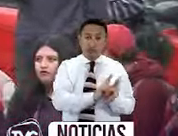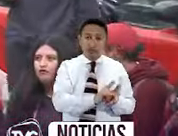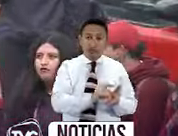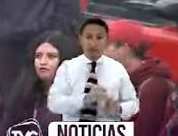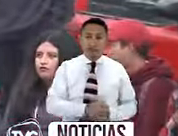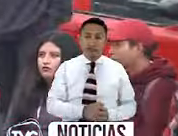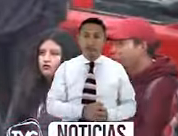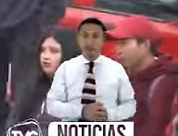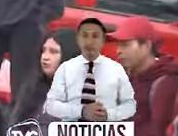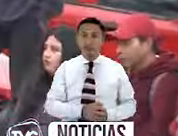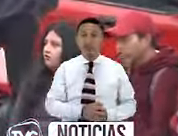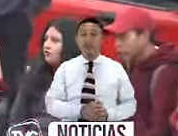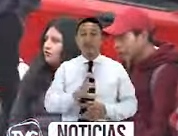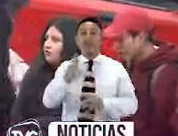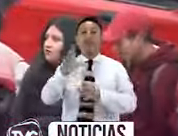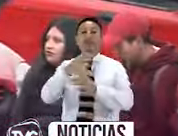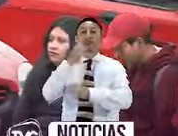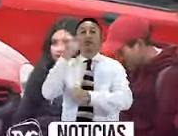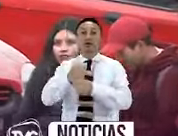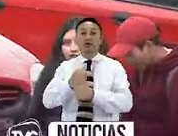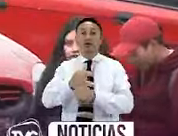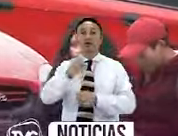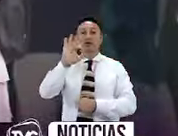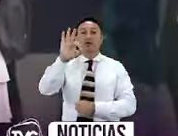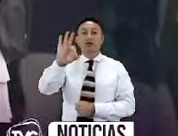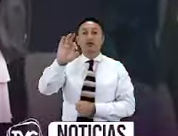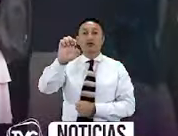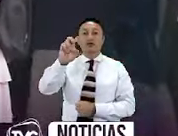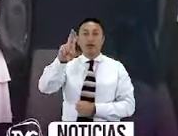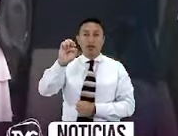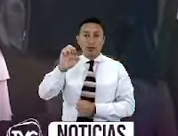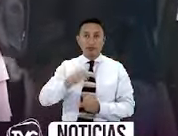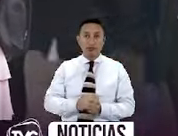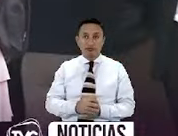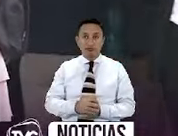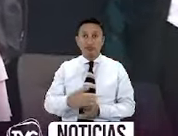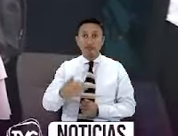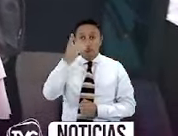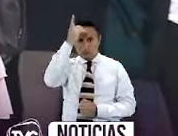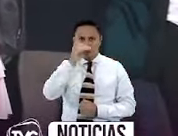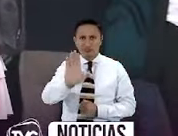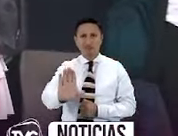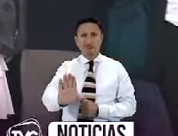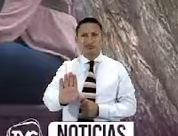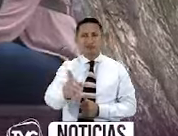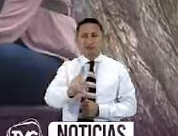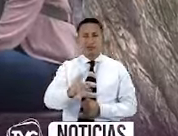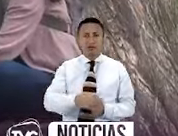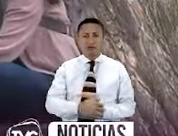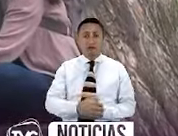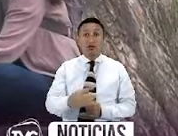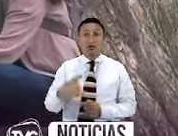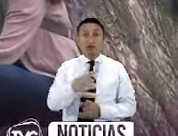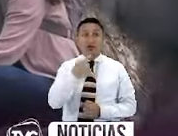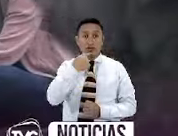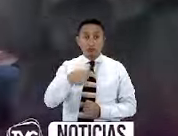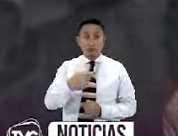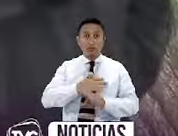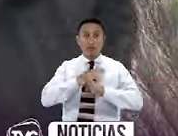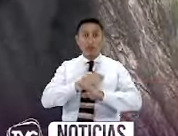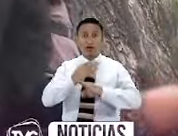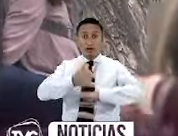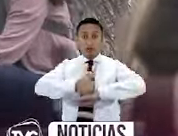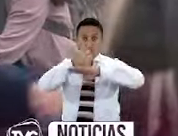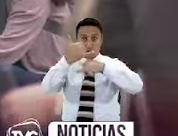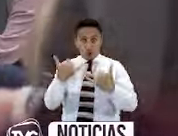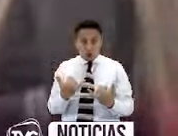la Federación de Estudiantes Universitarios del Ecuador se rechaza esta resolución y se anuncia movilizaciones en defensa de las autoridades